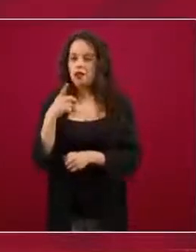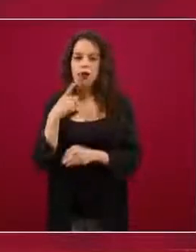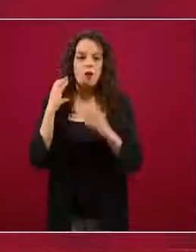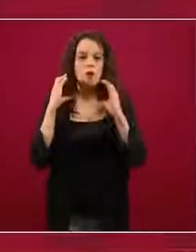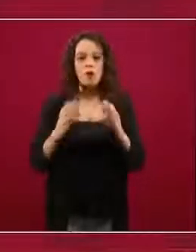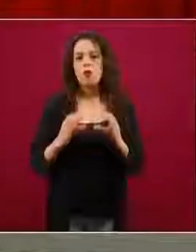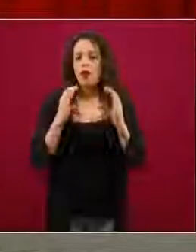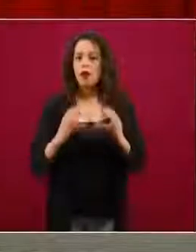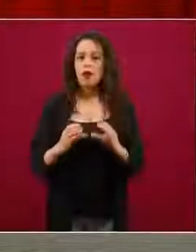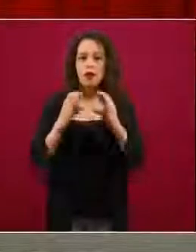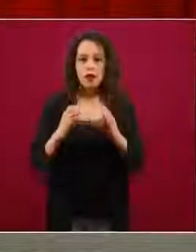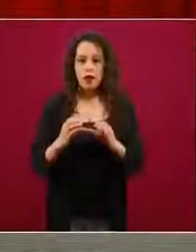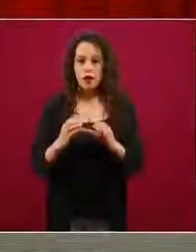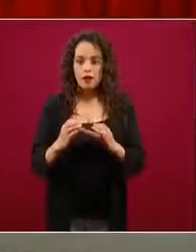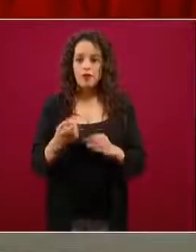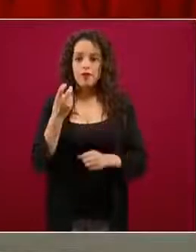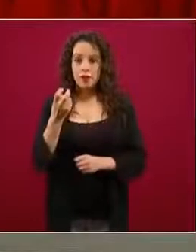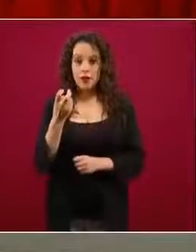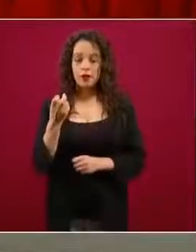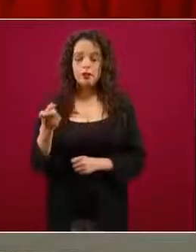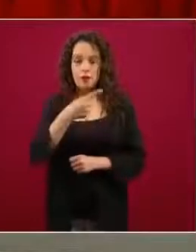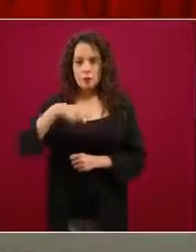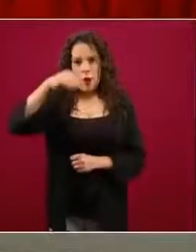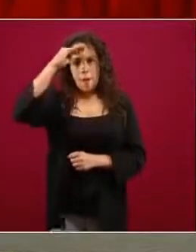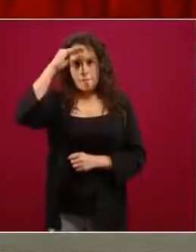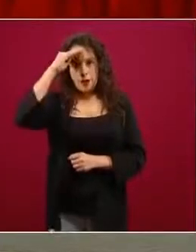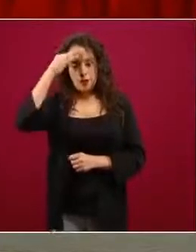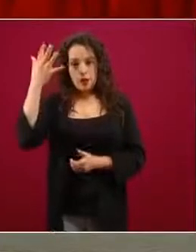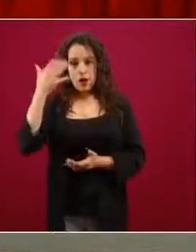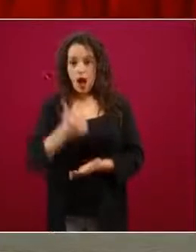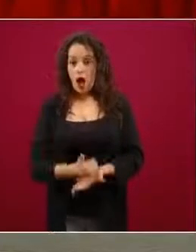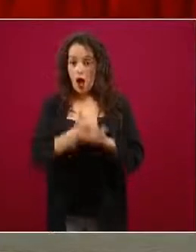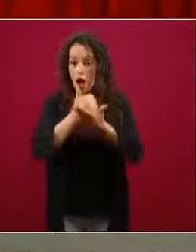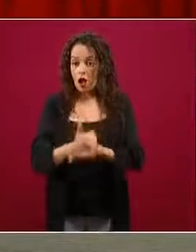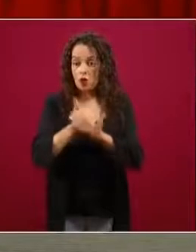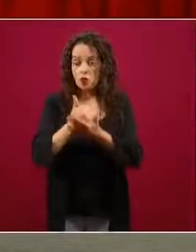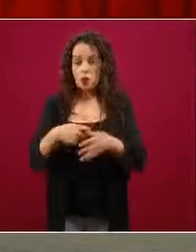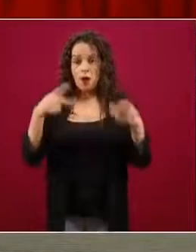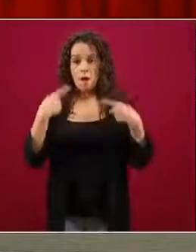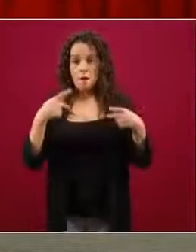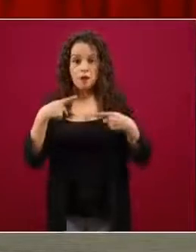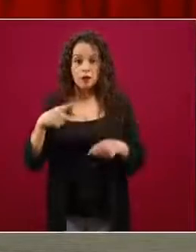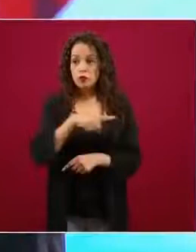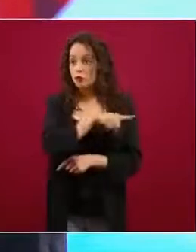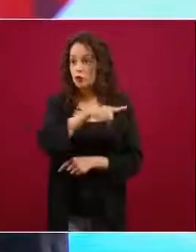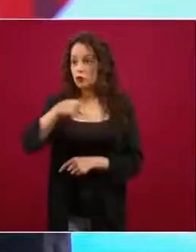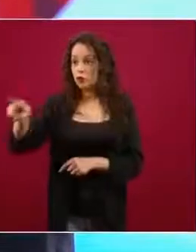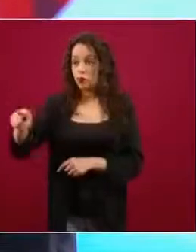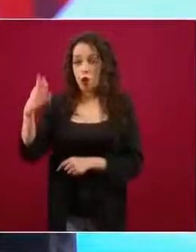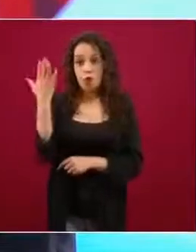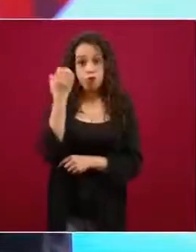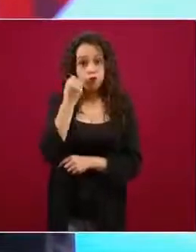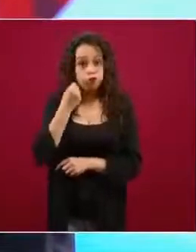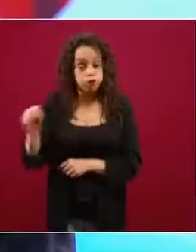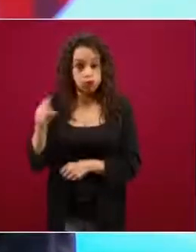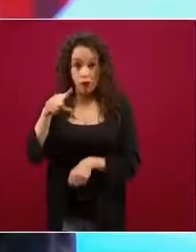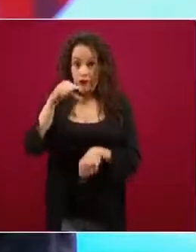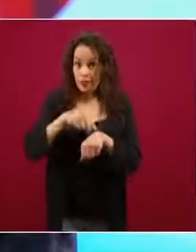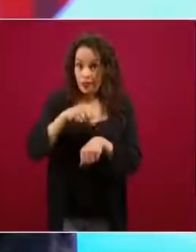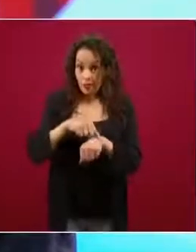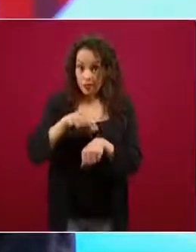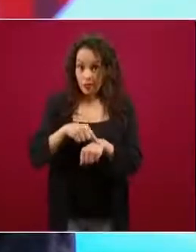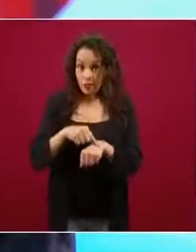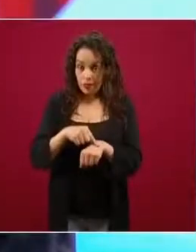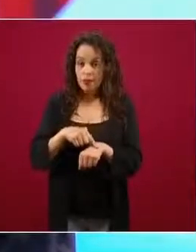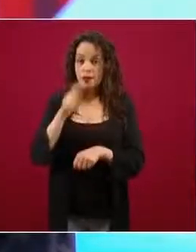Y consideramos que con la ayuda de varias personas especialistas en medicina crítica, particularmente provenientes de los